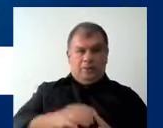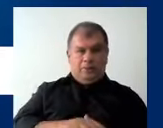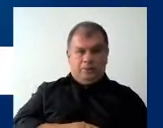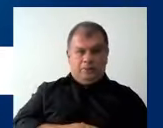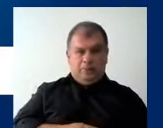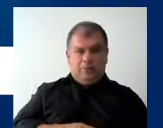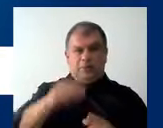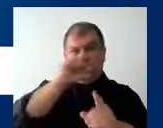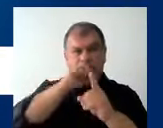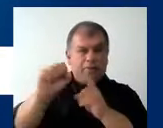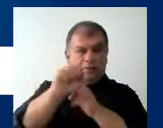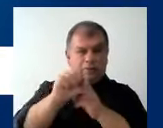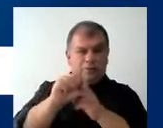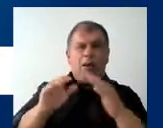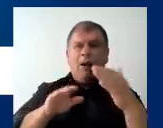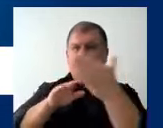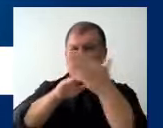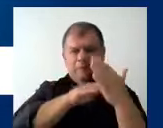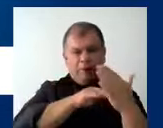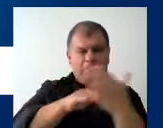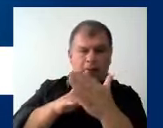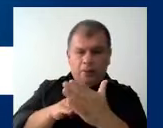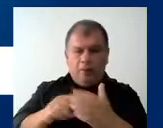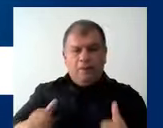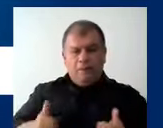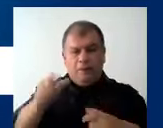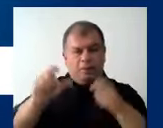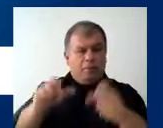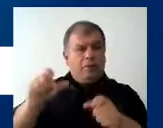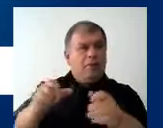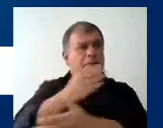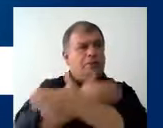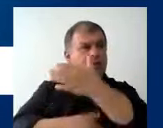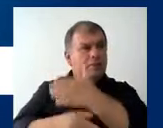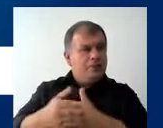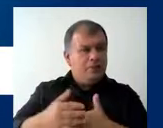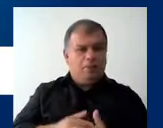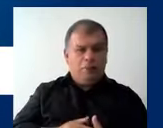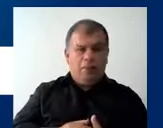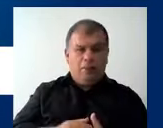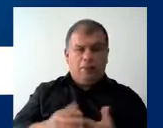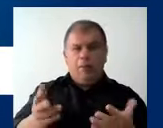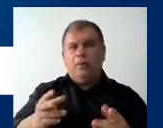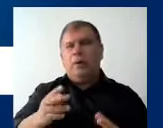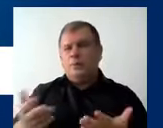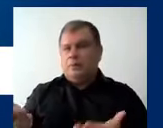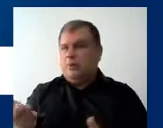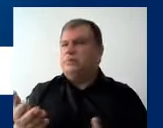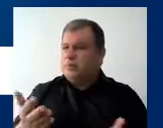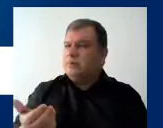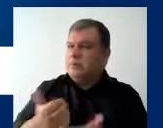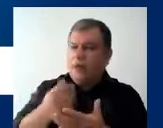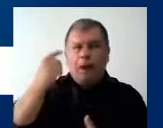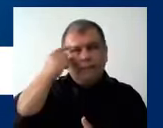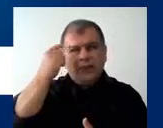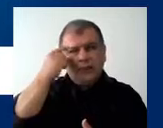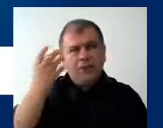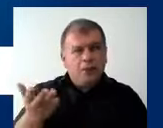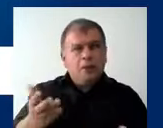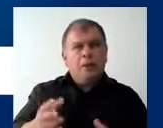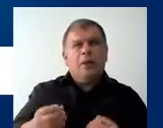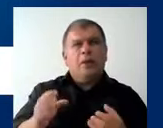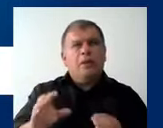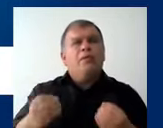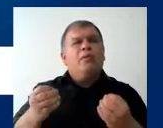la situación o las barreras que viven las personas con discapacidad, lo que nos invita es a pensar en el